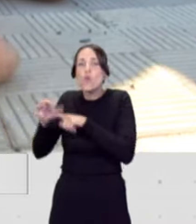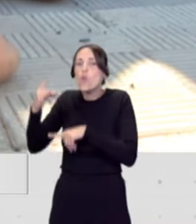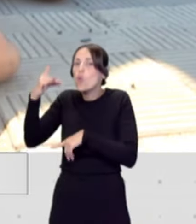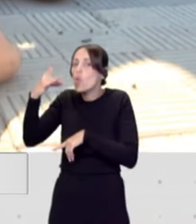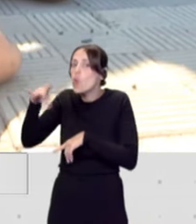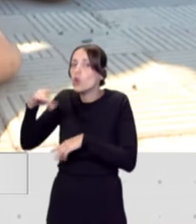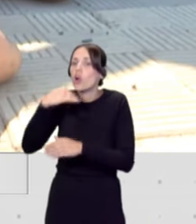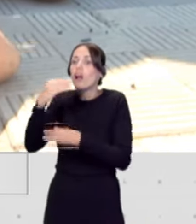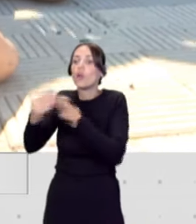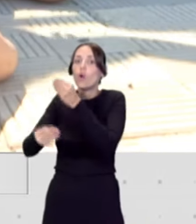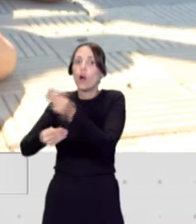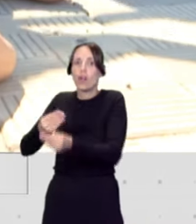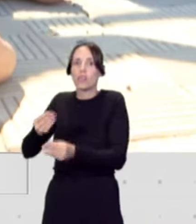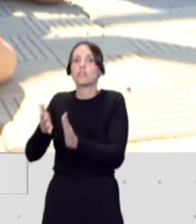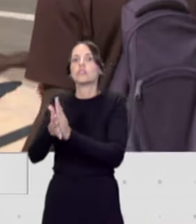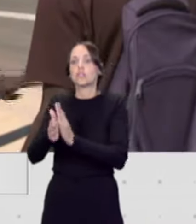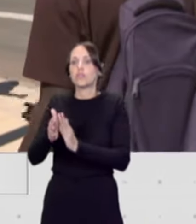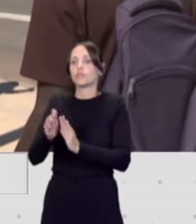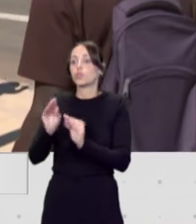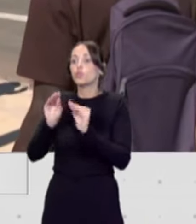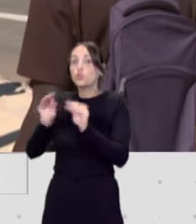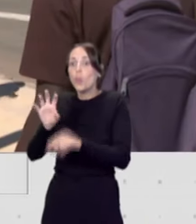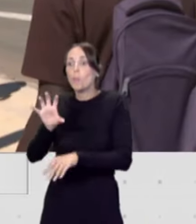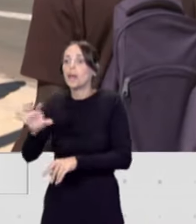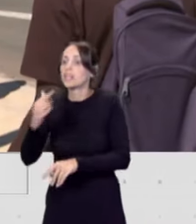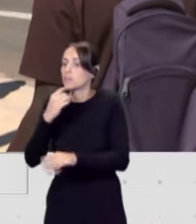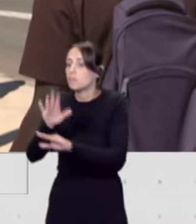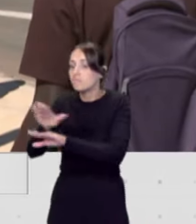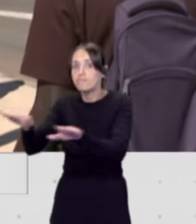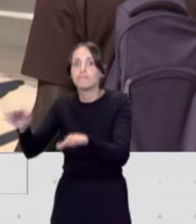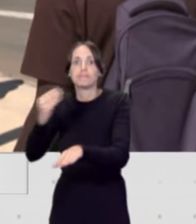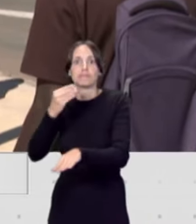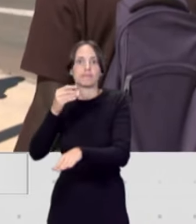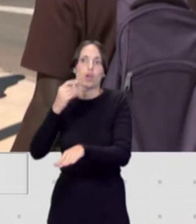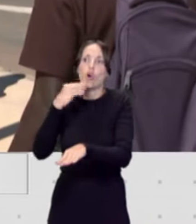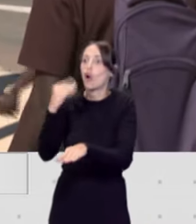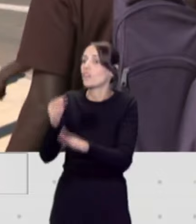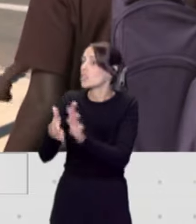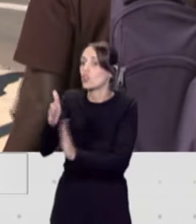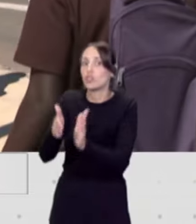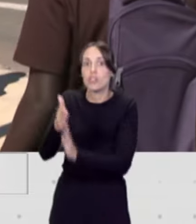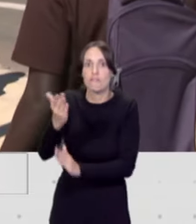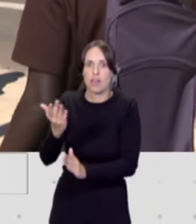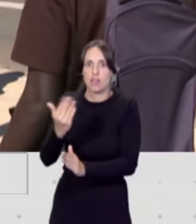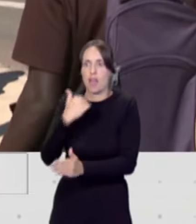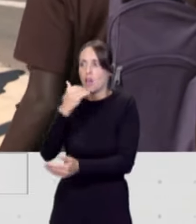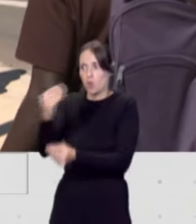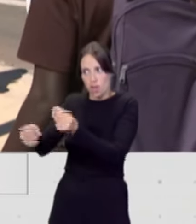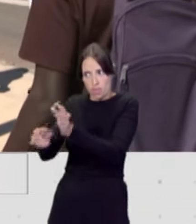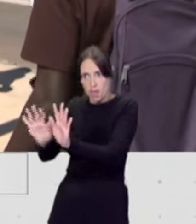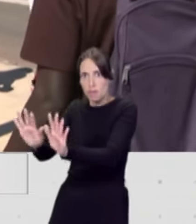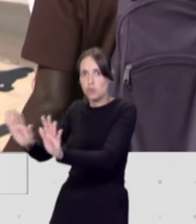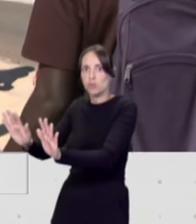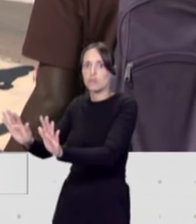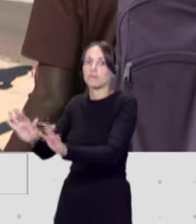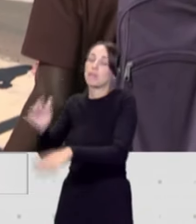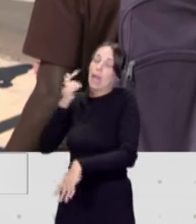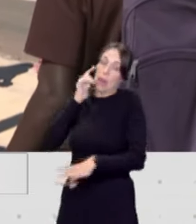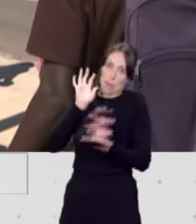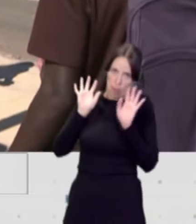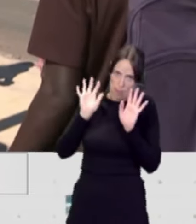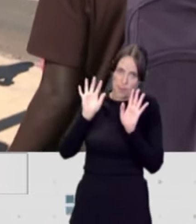ha puesto ya a decirle a los jóvenes que por favor no abandonen el país y que se hará algo. Están veremos, ¿no? Están veremos. Y